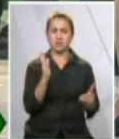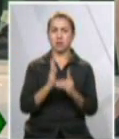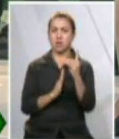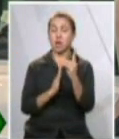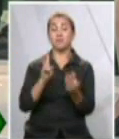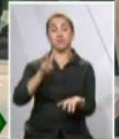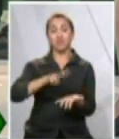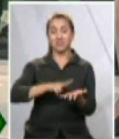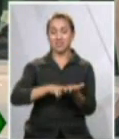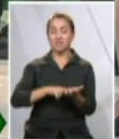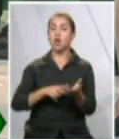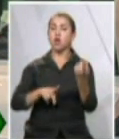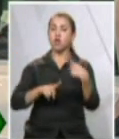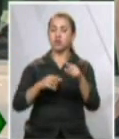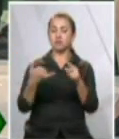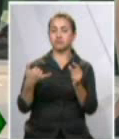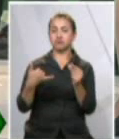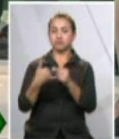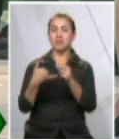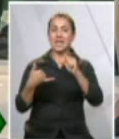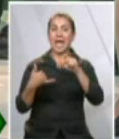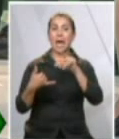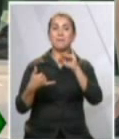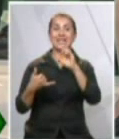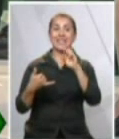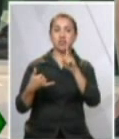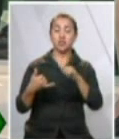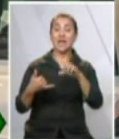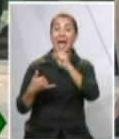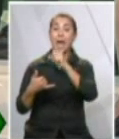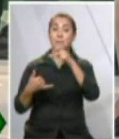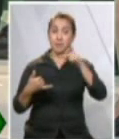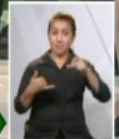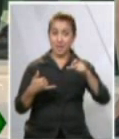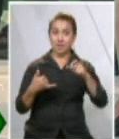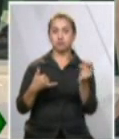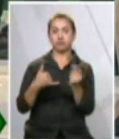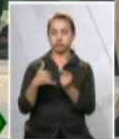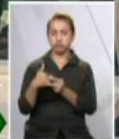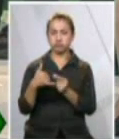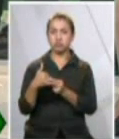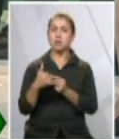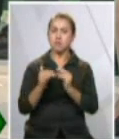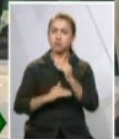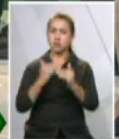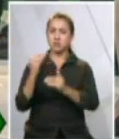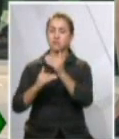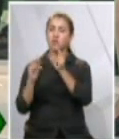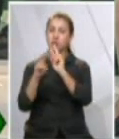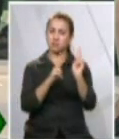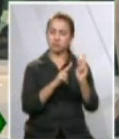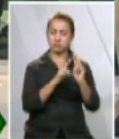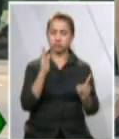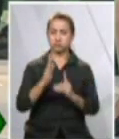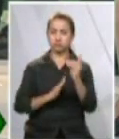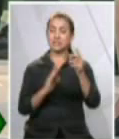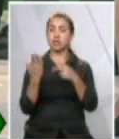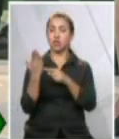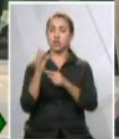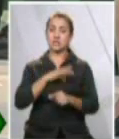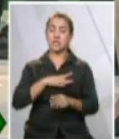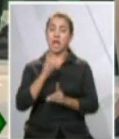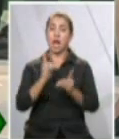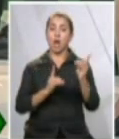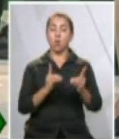y la verdad es que hay muchas aplicaciones de ese tipo. Hay progresivo desarrollo de soluciones tecnológicas. En Chile hay